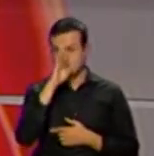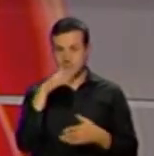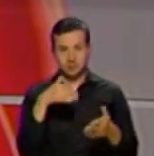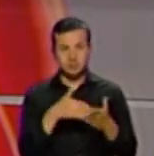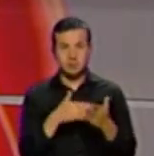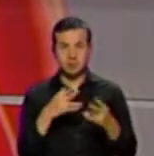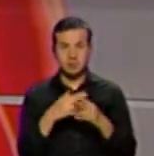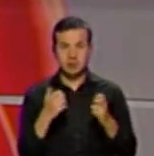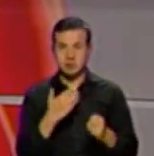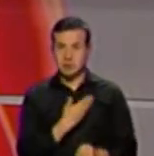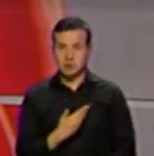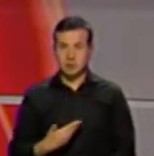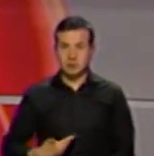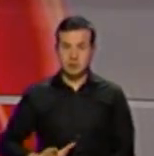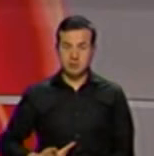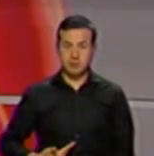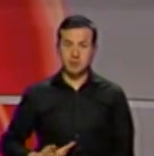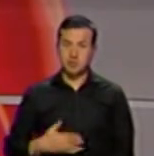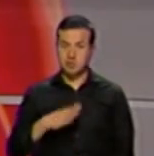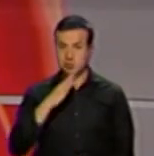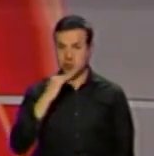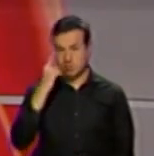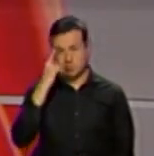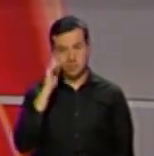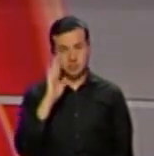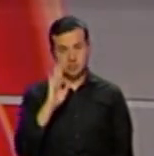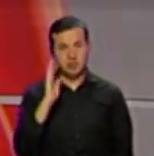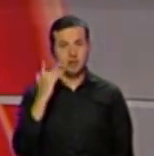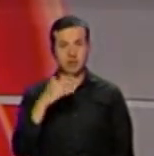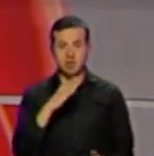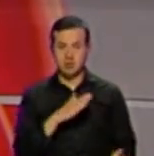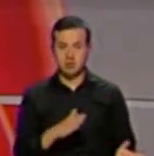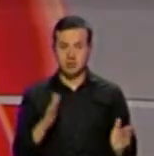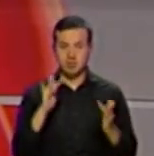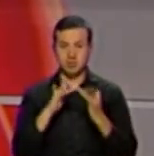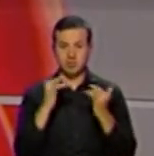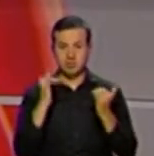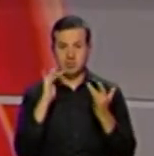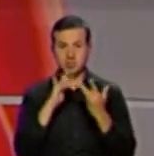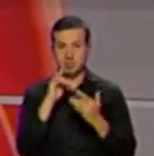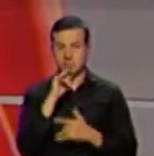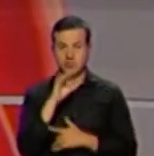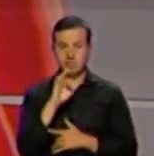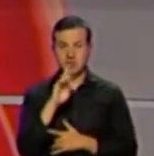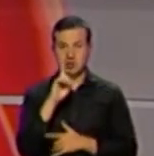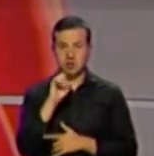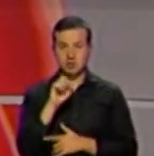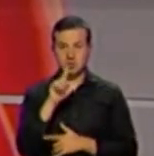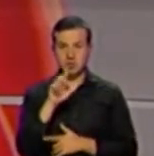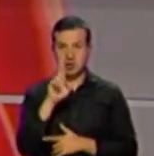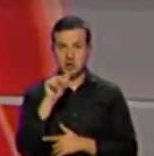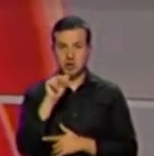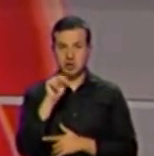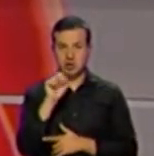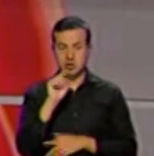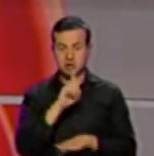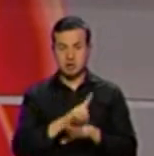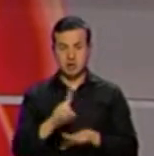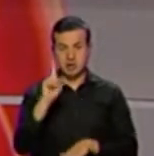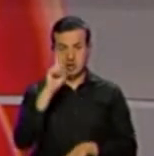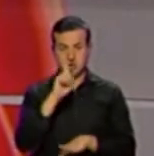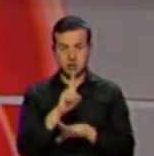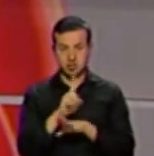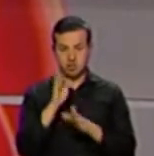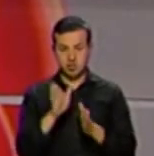del expresidente Rafael Correa. Hemos establecido contacto telefónico con Fernando Larenas, director